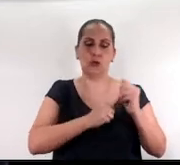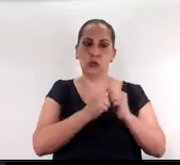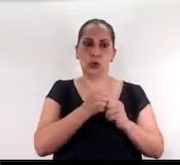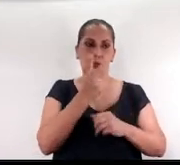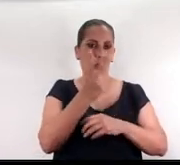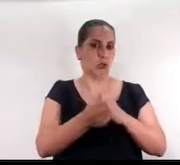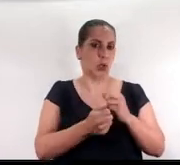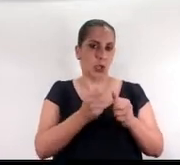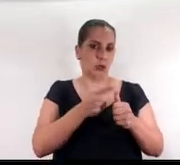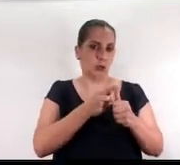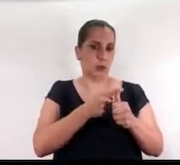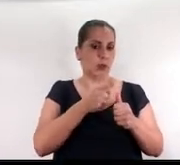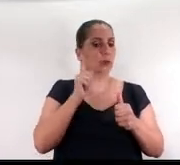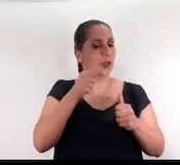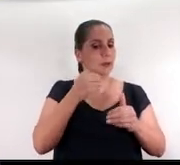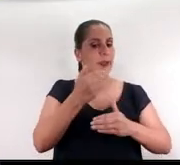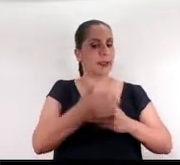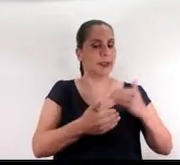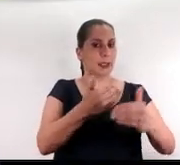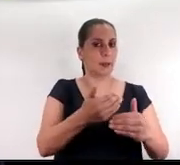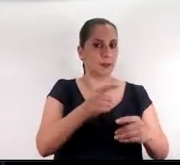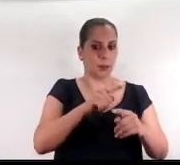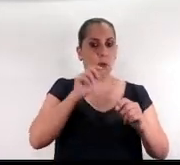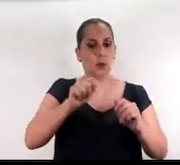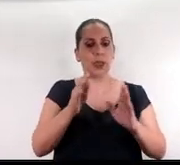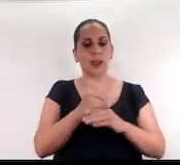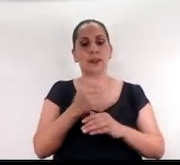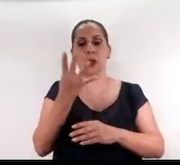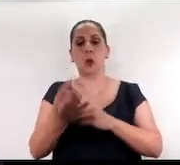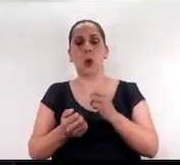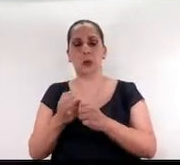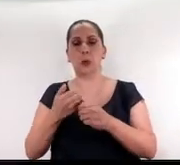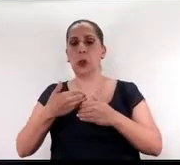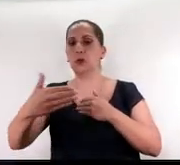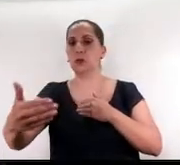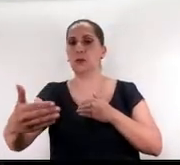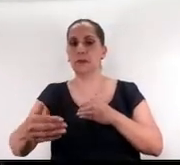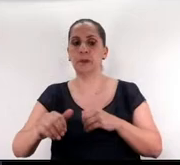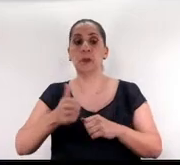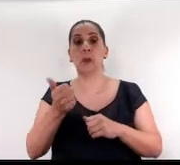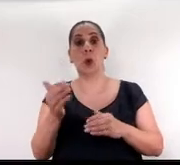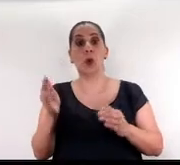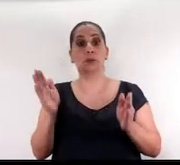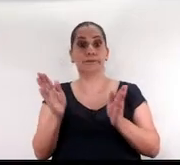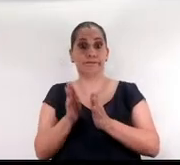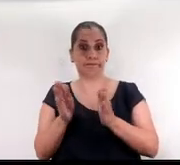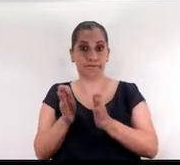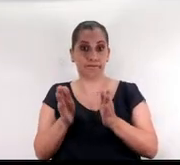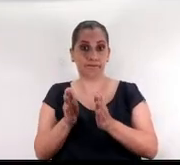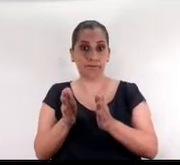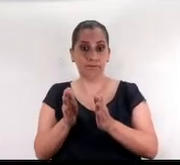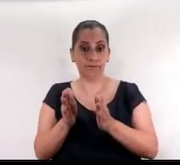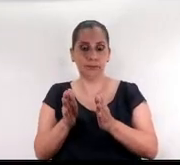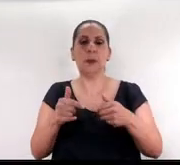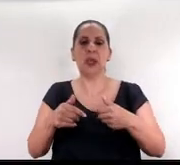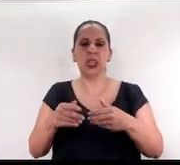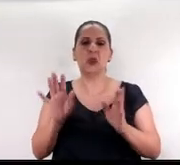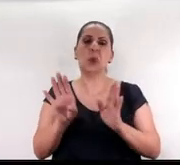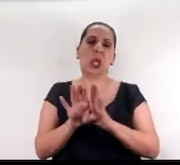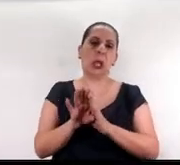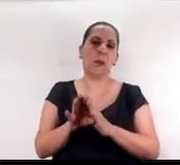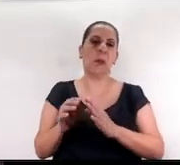años porque hay que cumplir una serie de etapas, pero que se puedan construir los 4 años. Están los pequeños, que son aquellos, digamos, ese pequeño